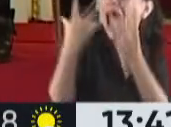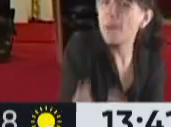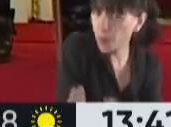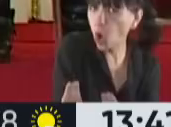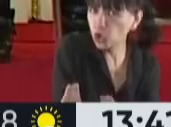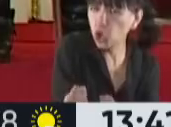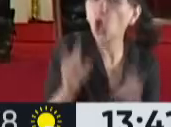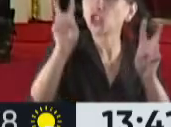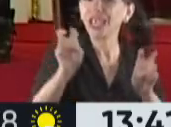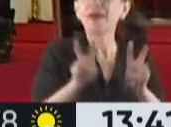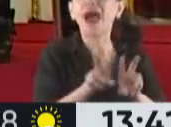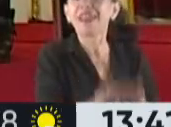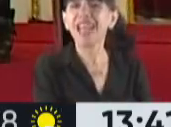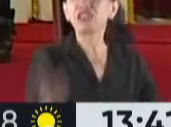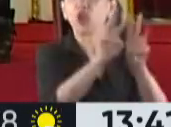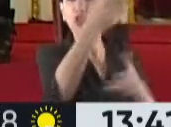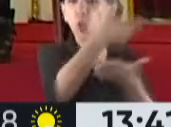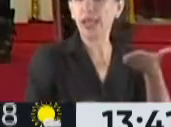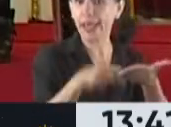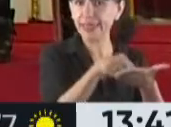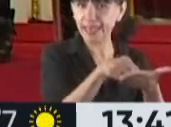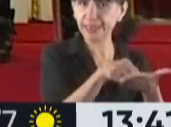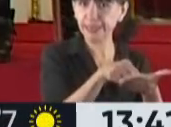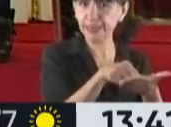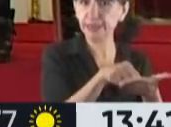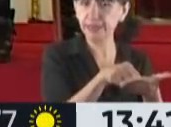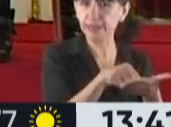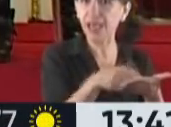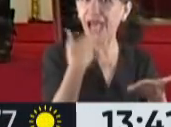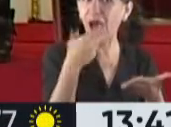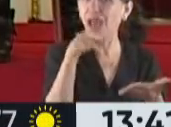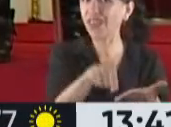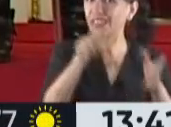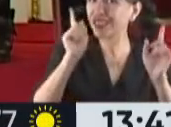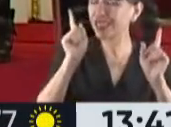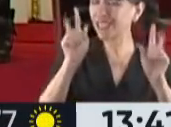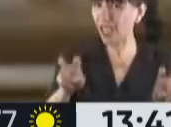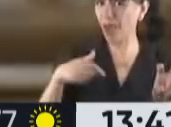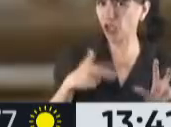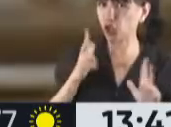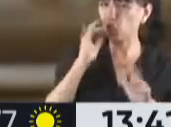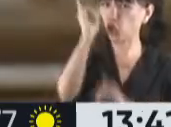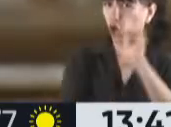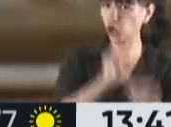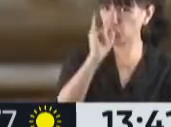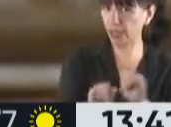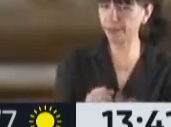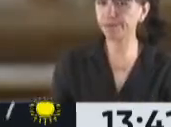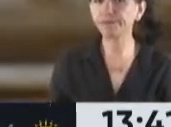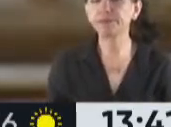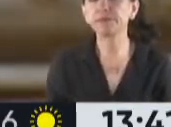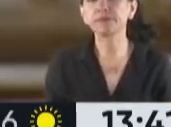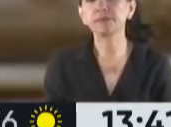de las Naciones Unidas que destacan de estas cuestiones que acabo de mencionar. Creo que tenemos